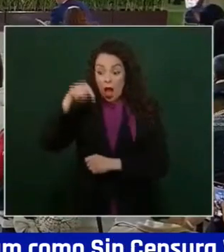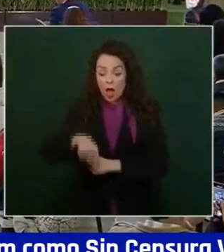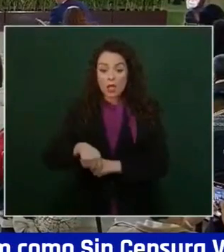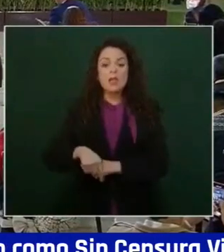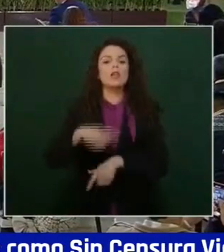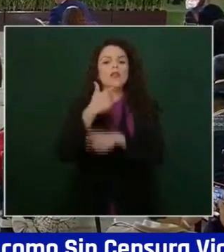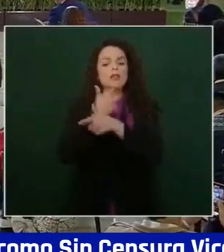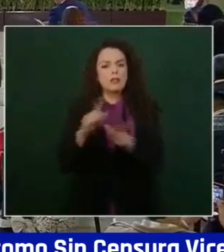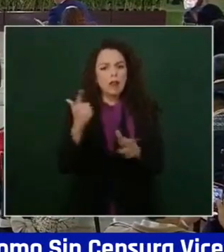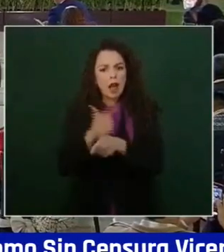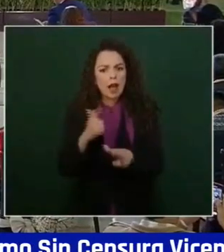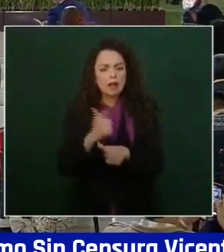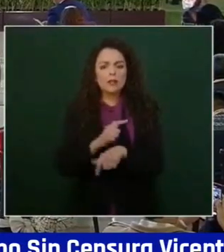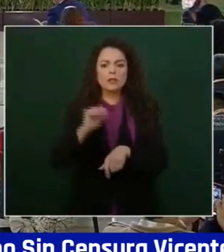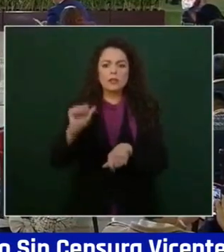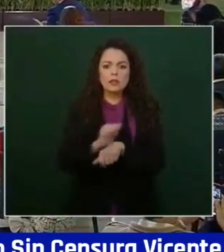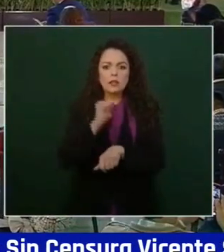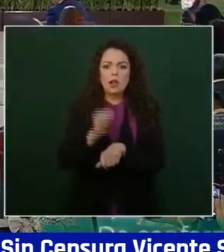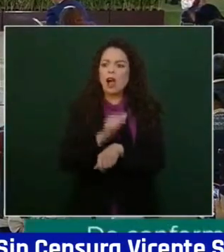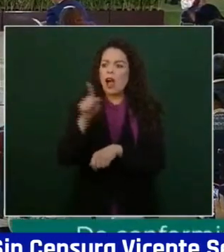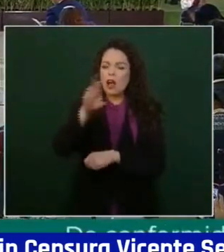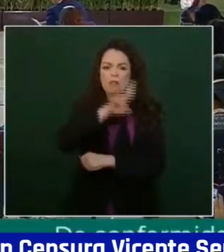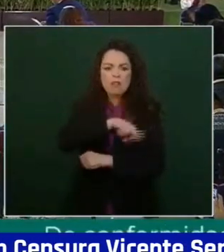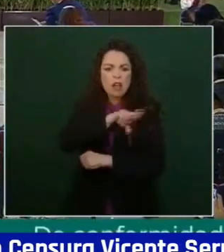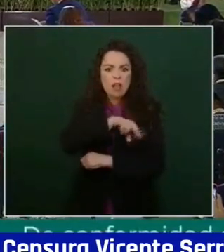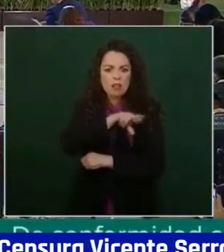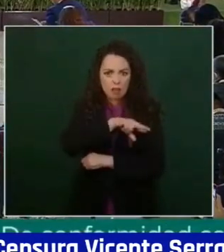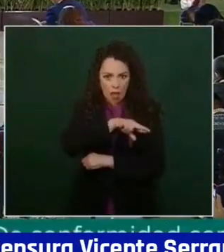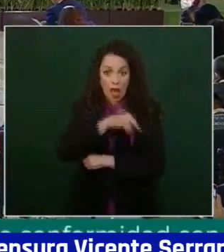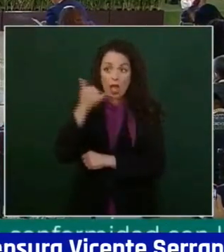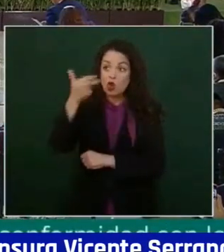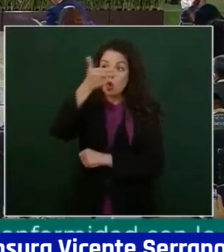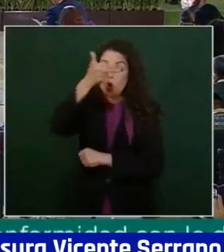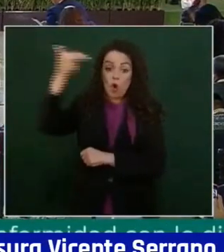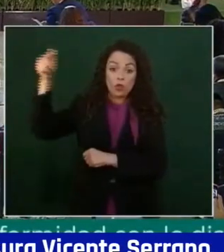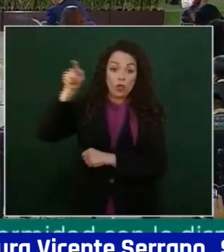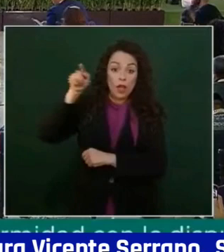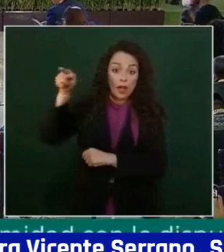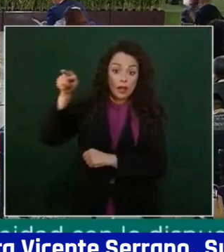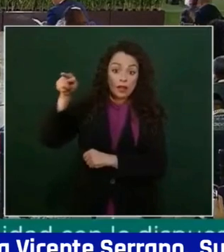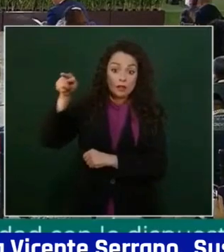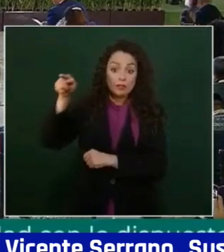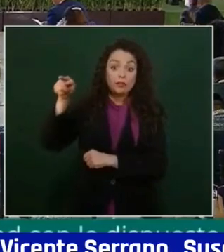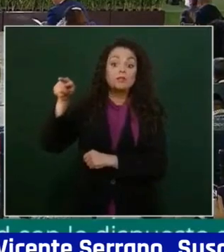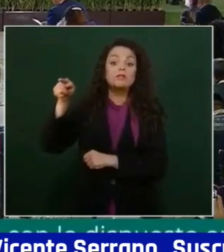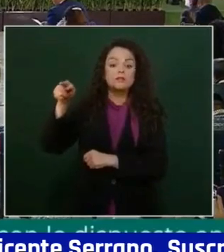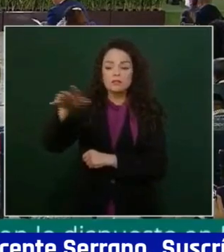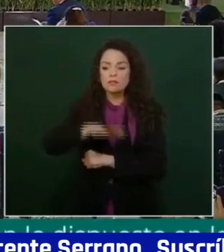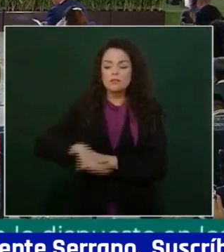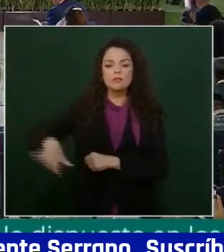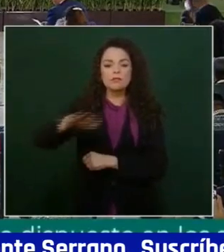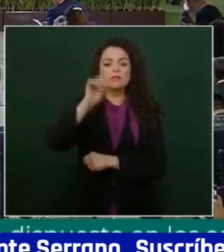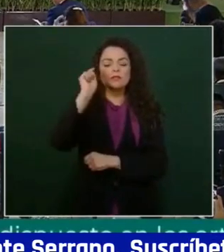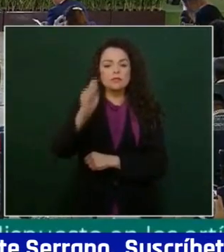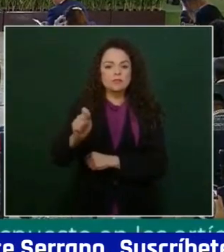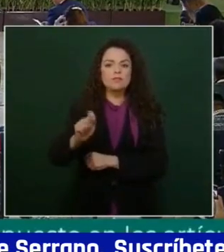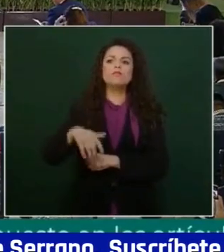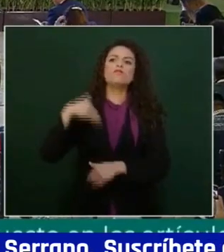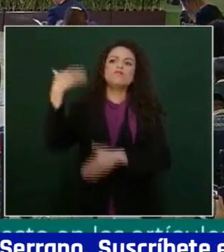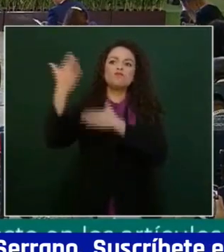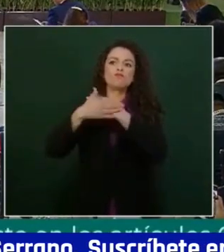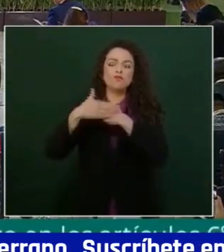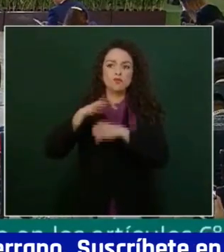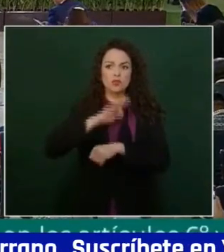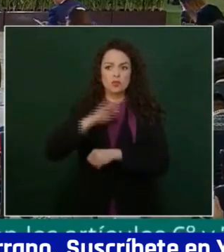taxis, para vehículos de alquiler, un hotel principal y un gran corredor comercial para el desarrollo de futuras edificaciones